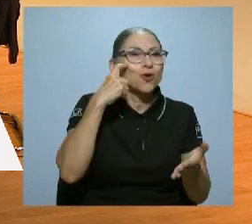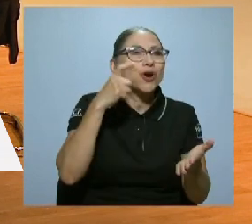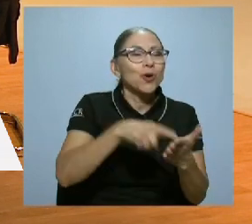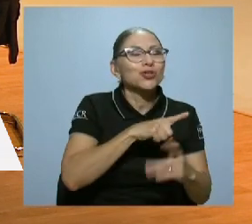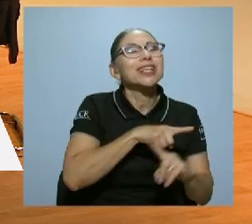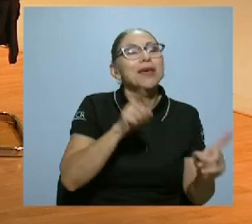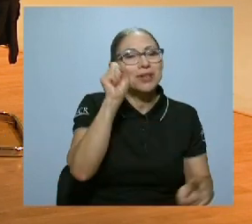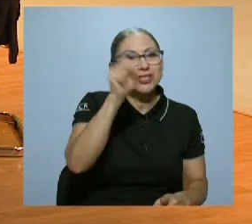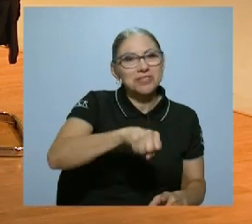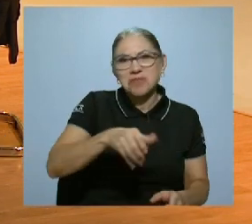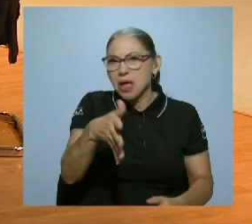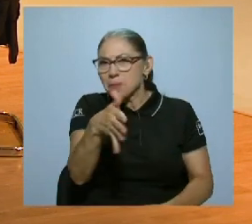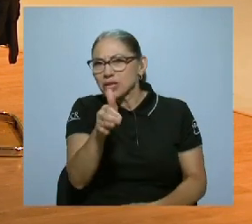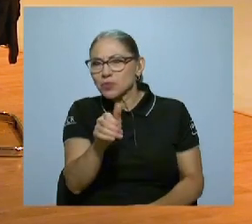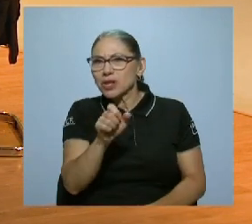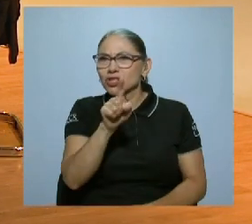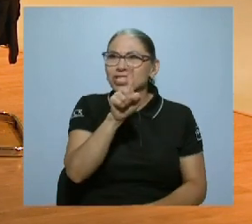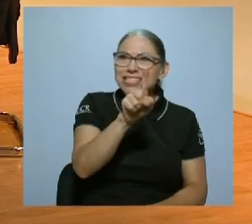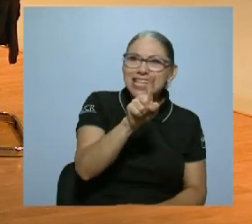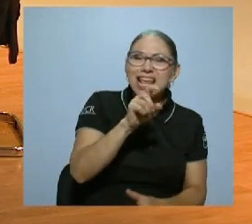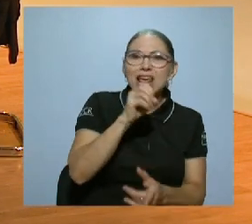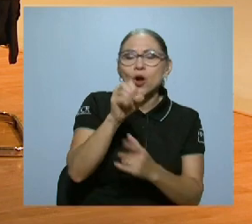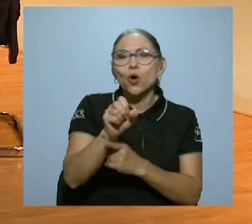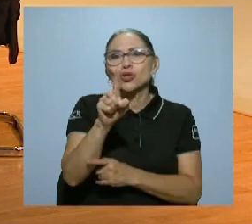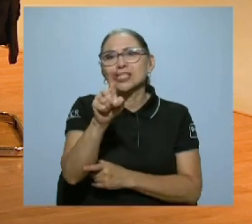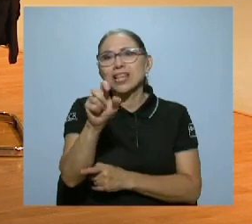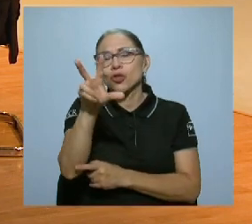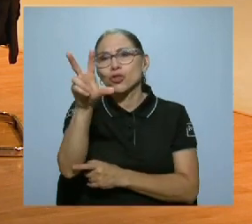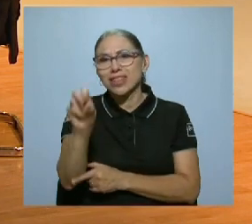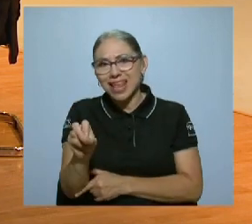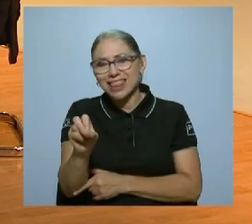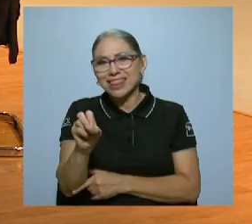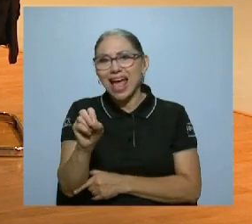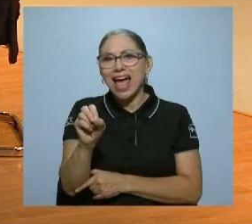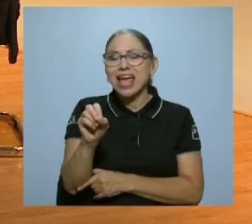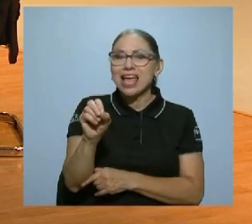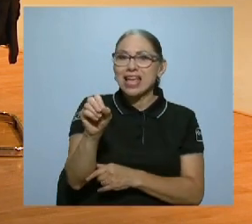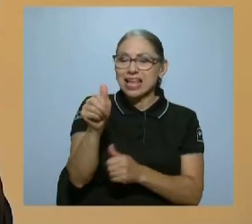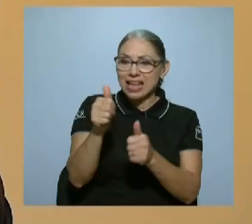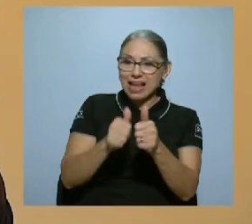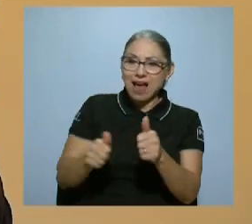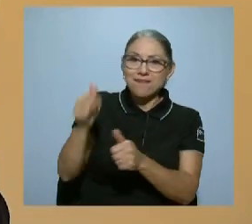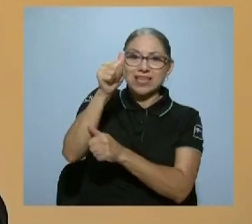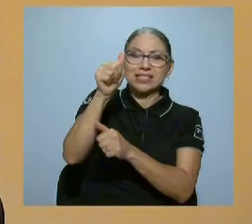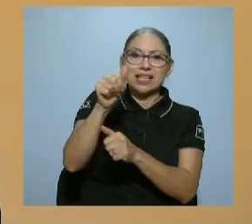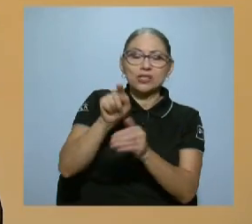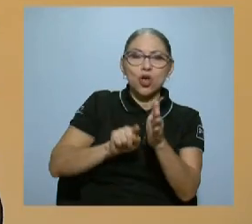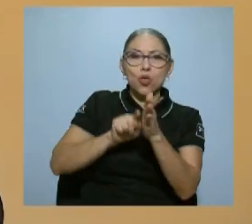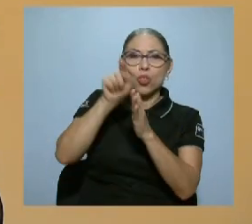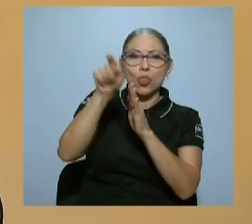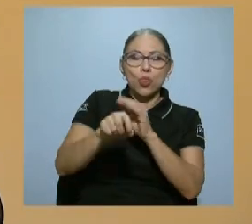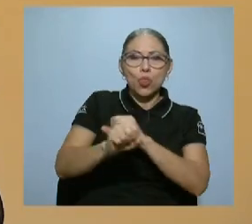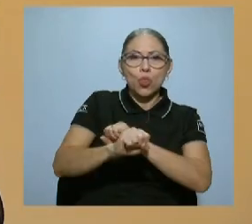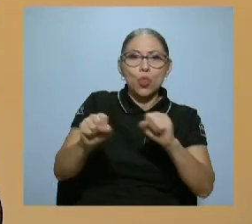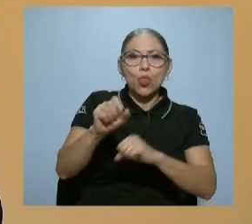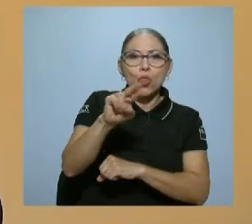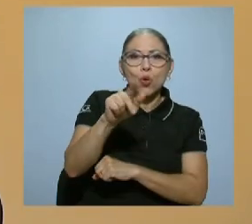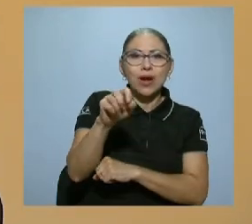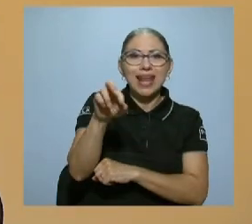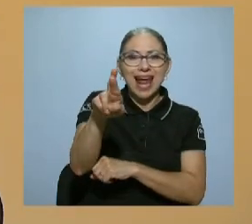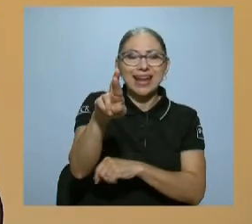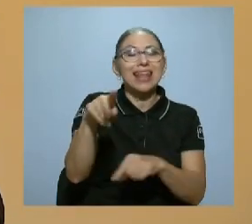aproximadamente 100, 130 cabezas nucleares, y de Irán se sospecha que ya está en las etapas, si no es que ya tiene la etapa para